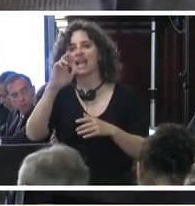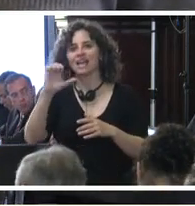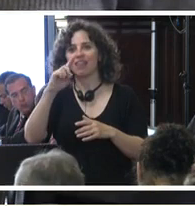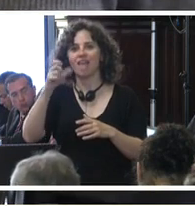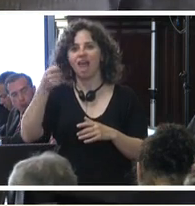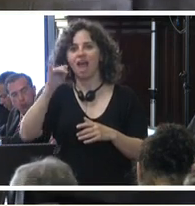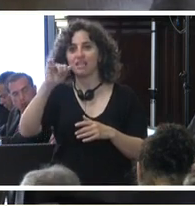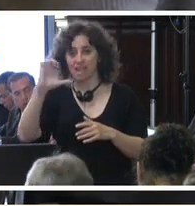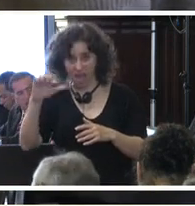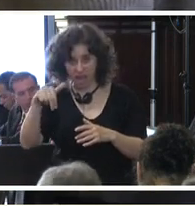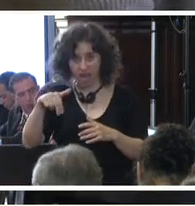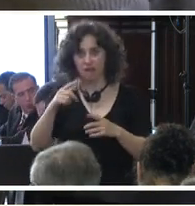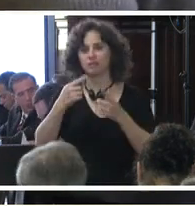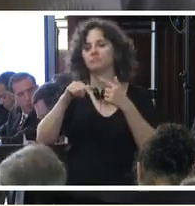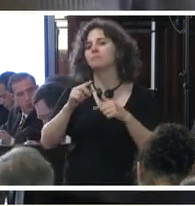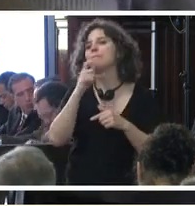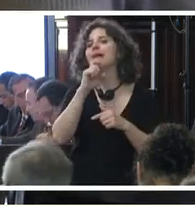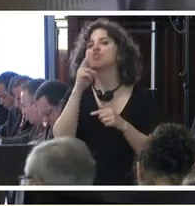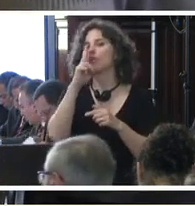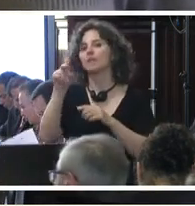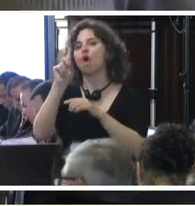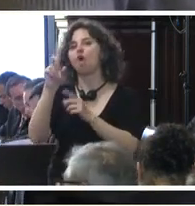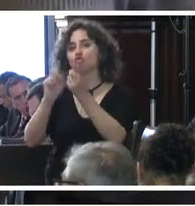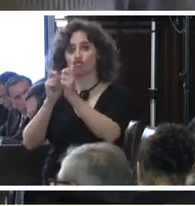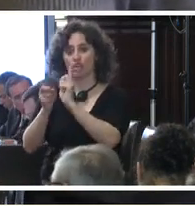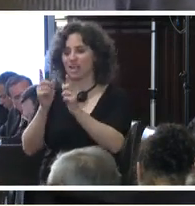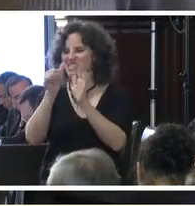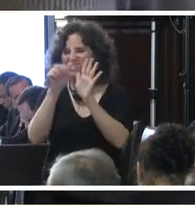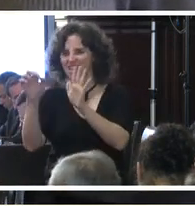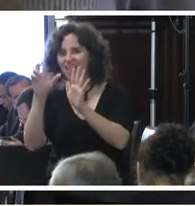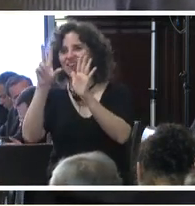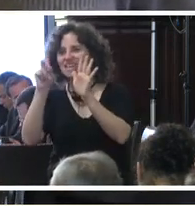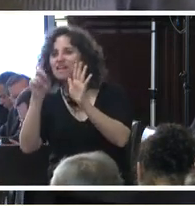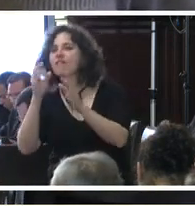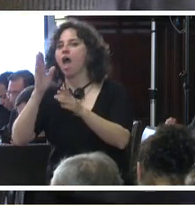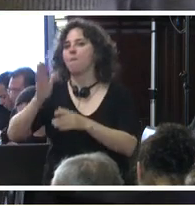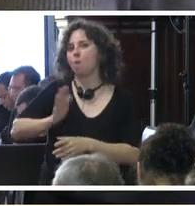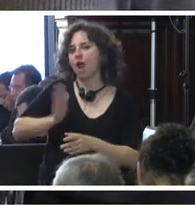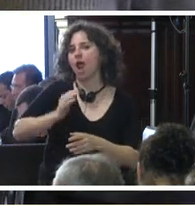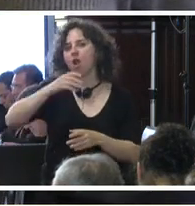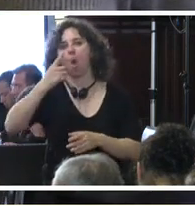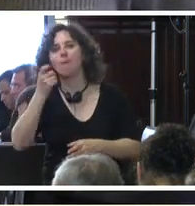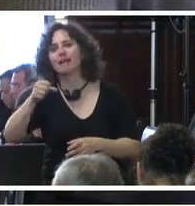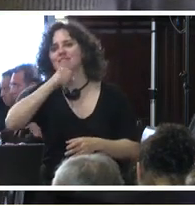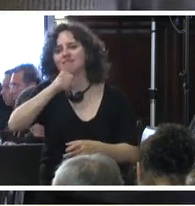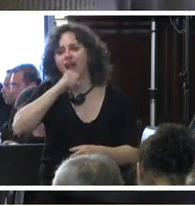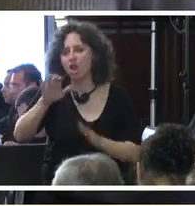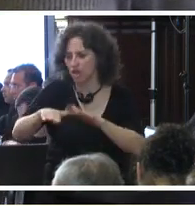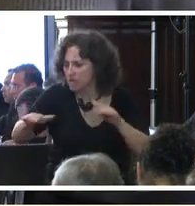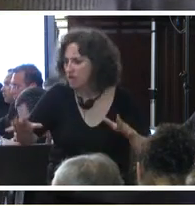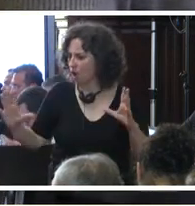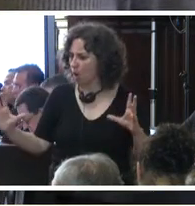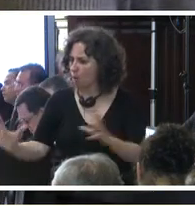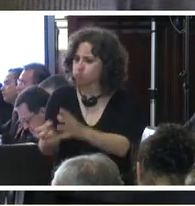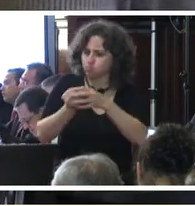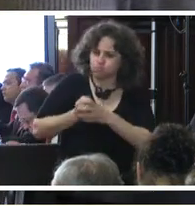y otros municipios colindantes. En marzo de 2011, entre 60 y 300 mujeres, hombres, ancianos, niños, fueron